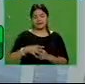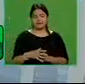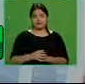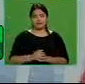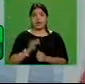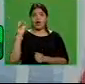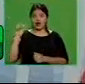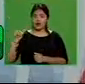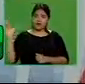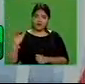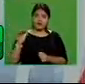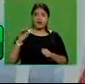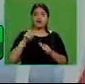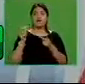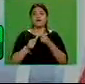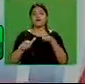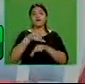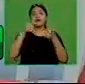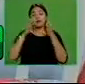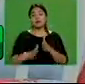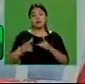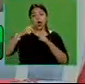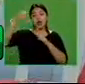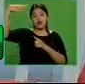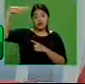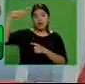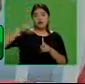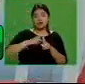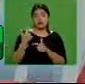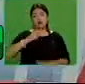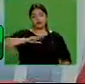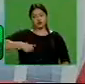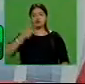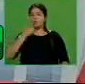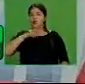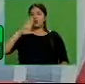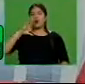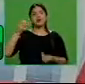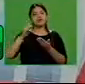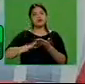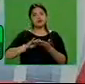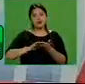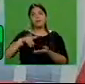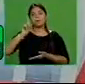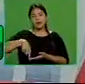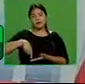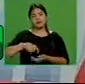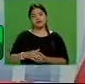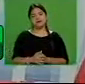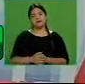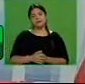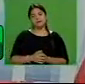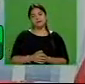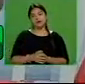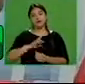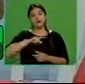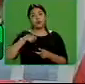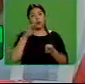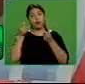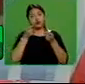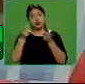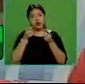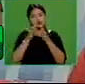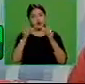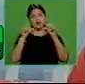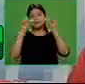estuvo el viceministro de Electricidad, bueno, y nos comprometemos a resolver el problema también. Estamos estabilizando el sistema eléctrico